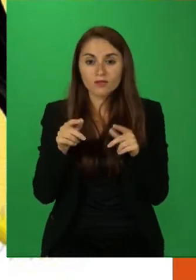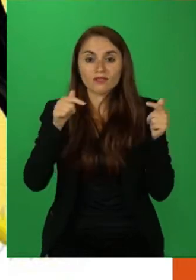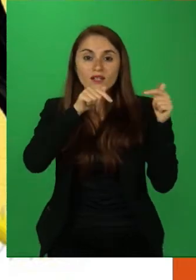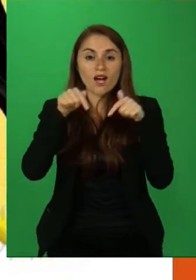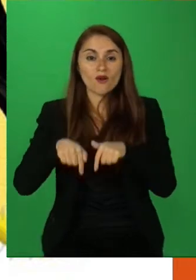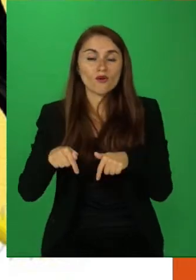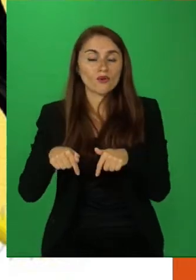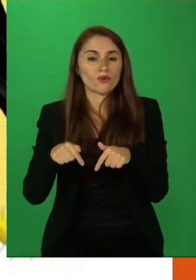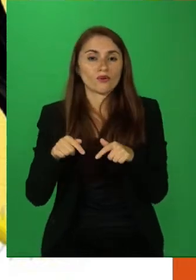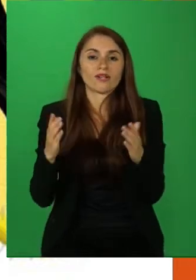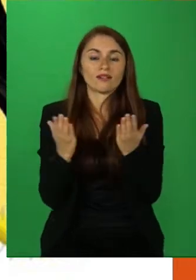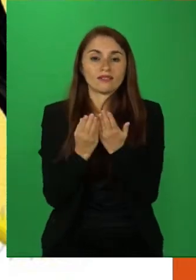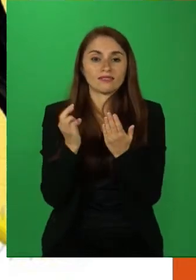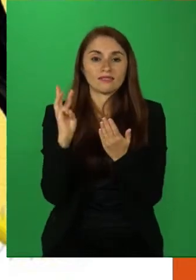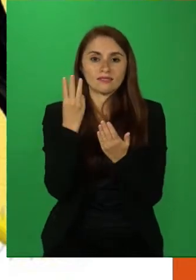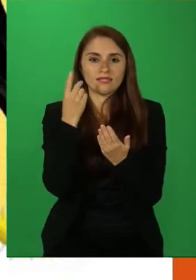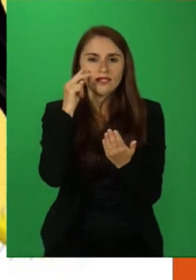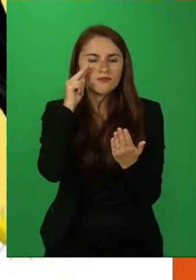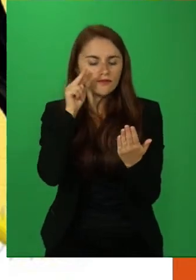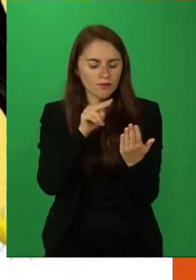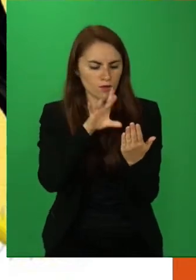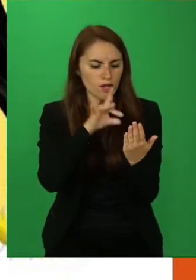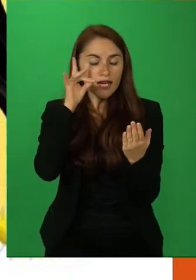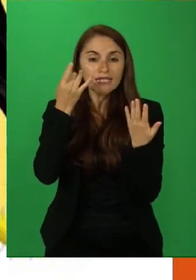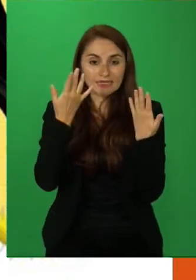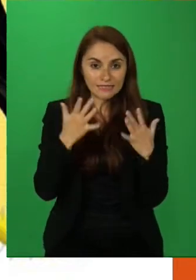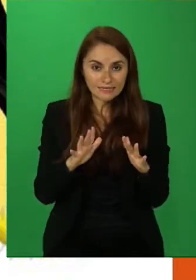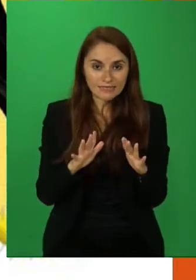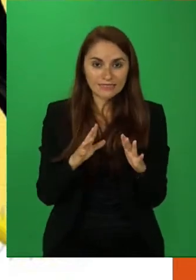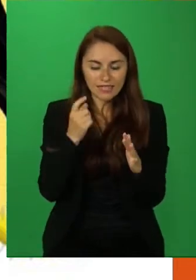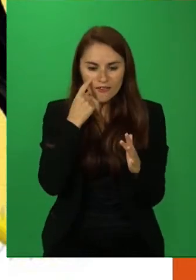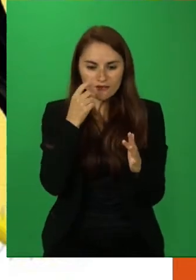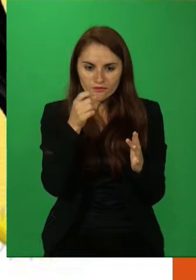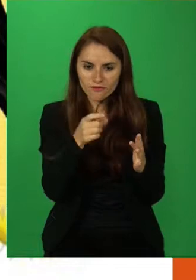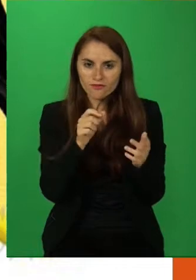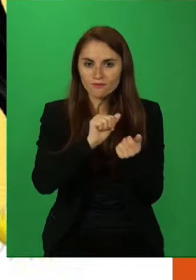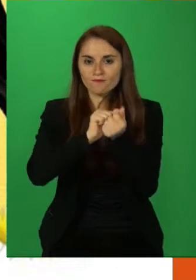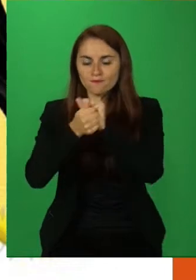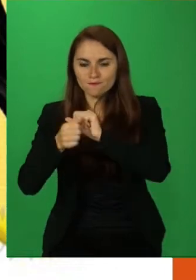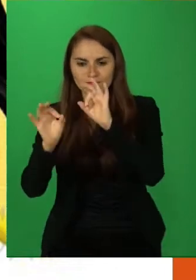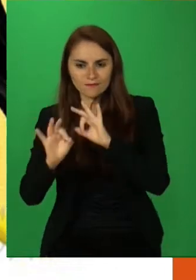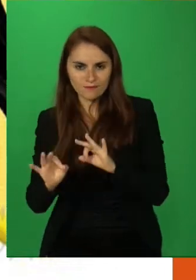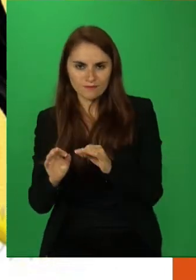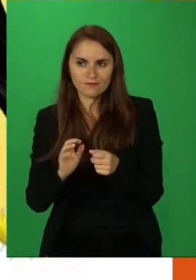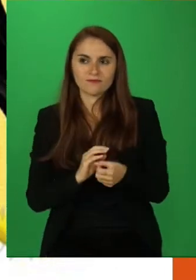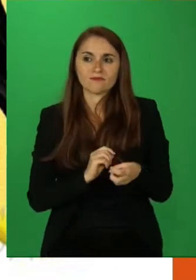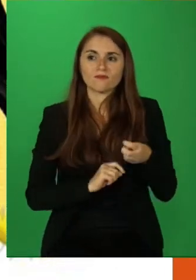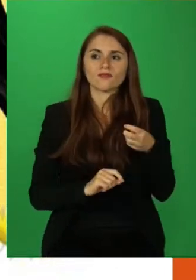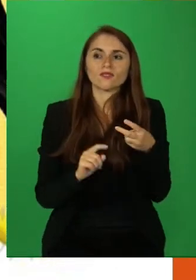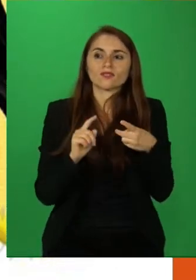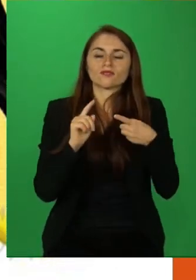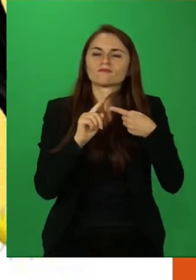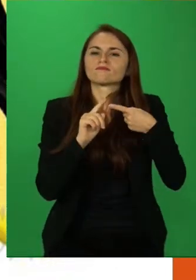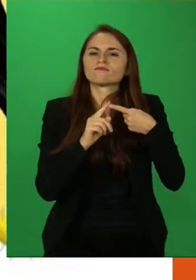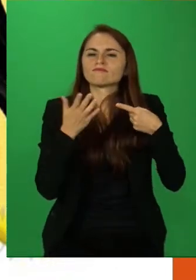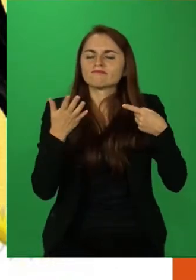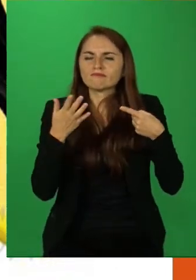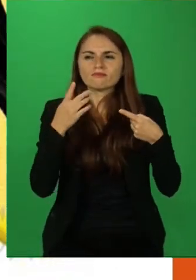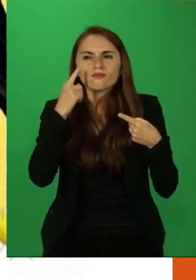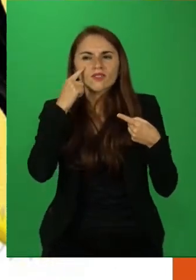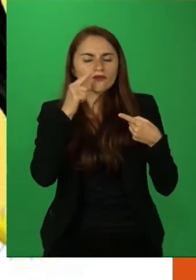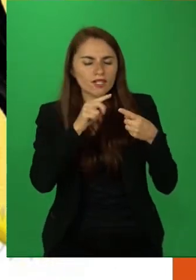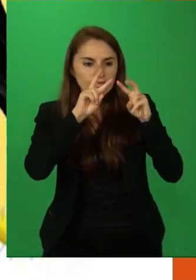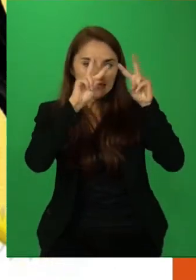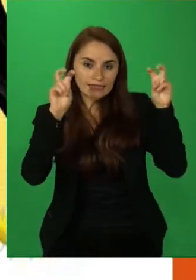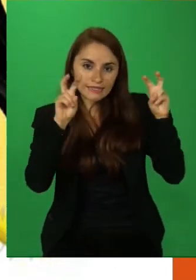un significado. Entonces, paso 1. Identificar tema e intención comunicativa. ¿Cómo se extrae el